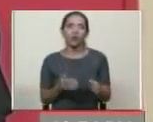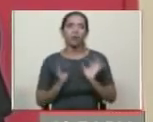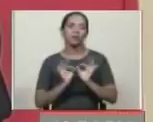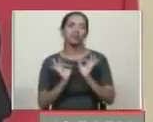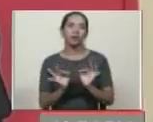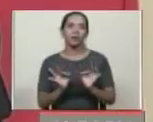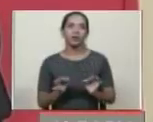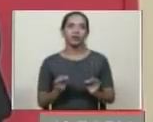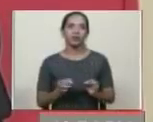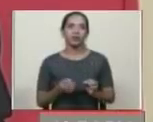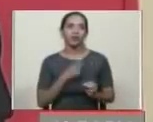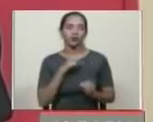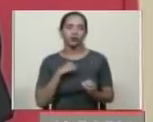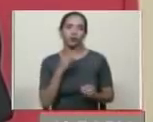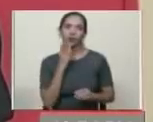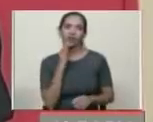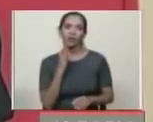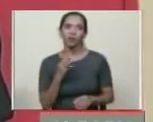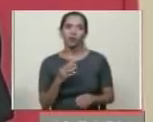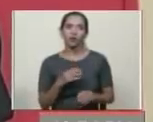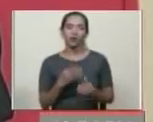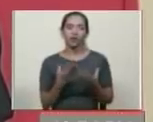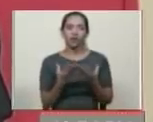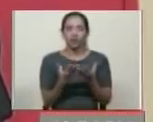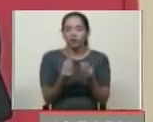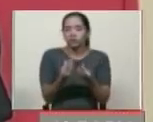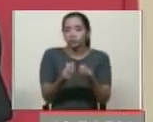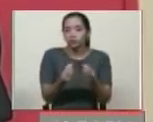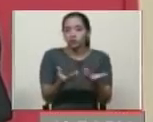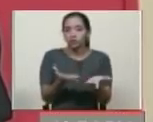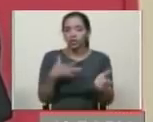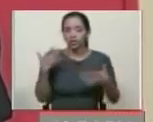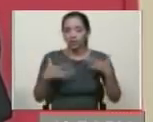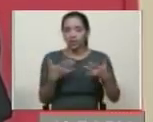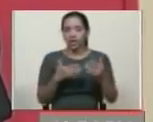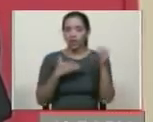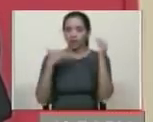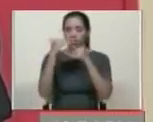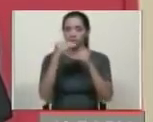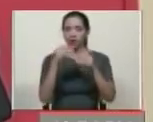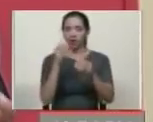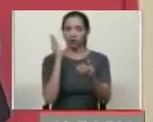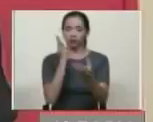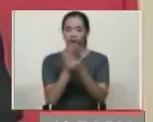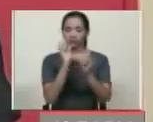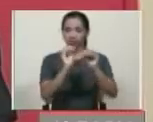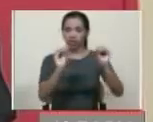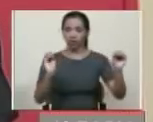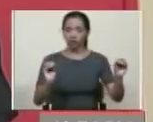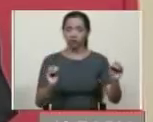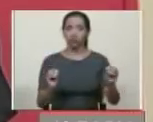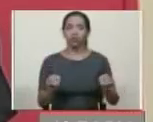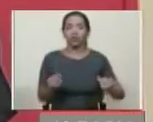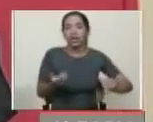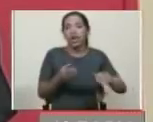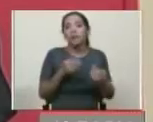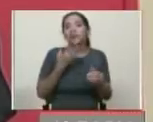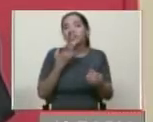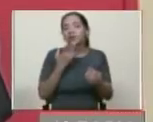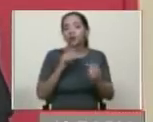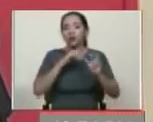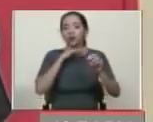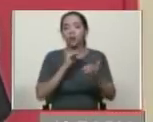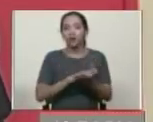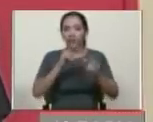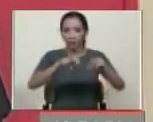por nosotros, por ejemplo, en muchas oportunidades hemos elevado denuncias muy concretas, claro, como el caso, por ejemplo, del sicariato campesino.